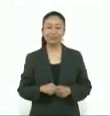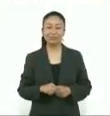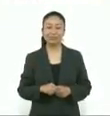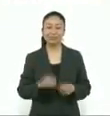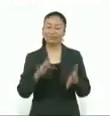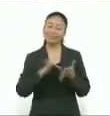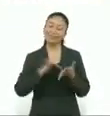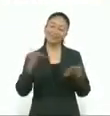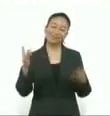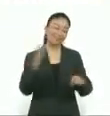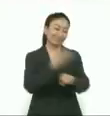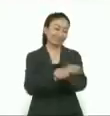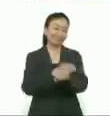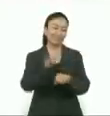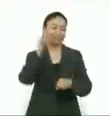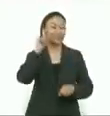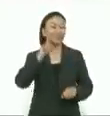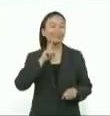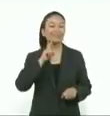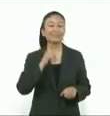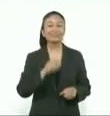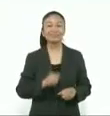Gracias, compañeras.